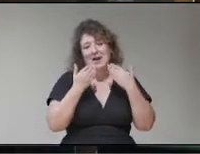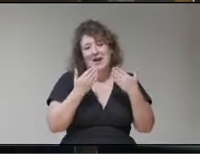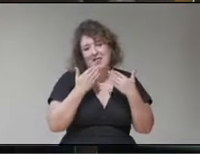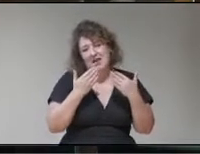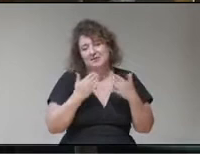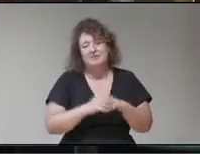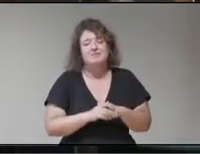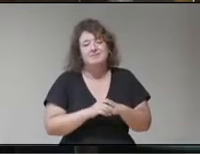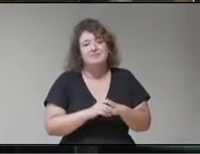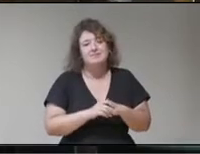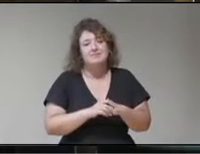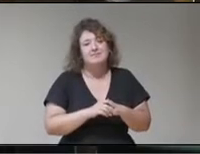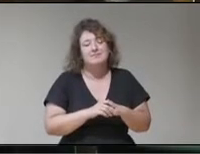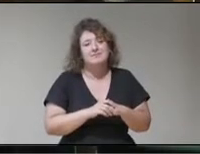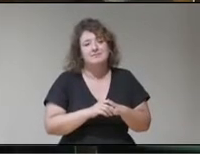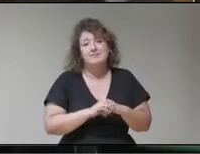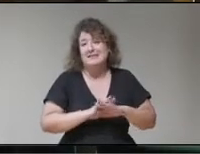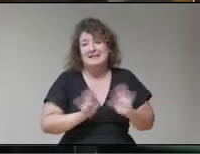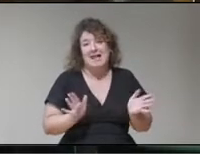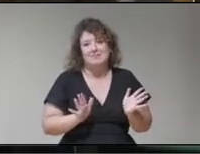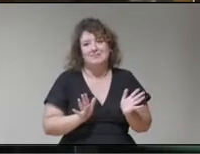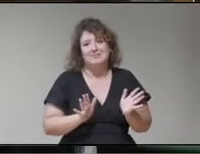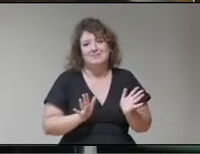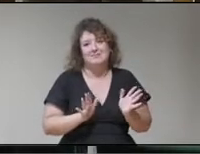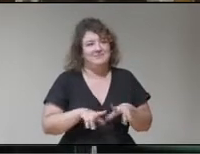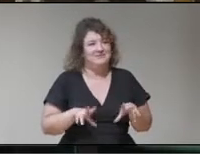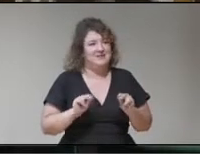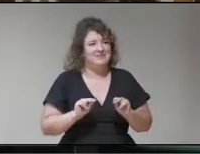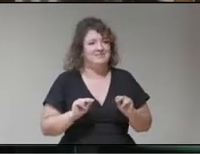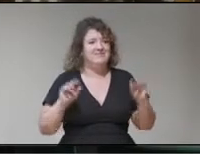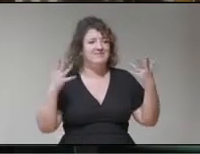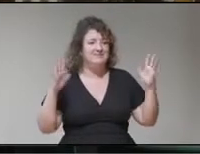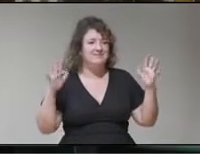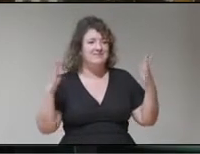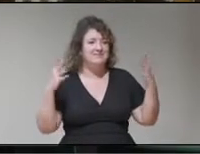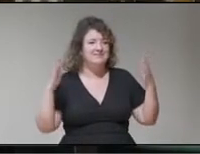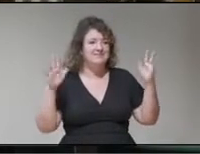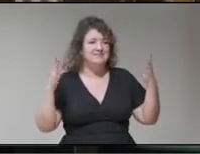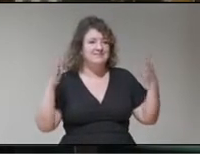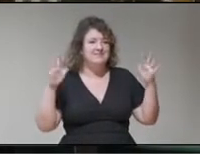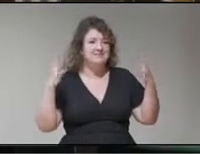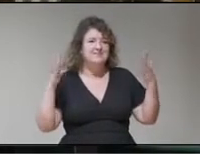todo y pues ya está, hemos terminado.